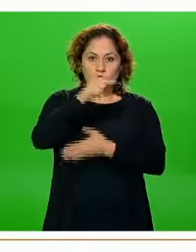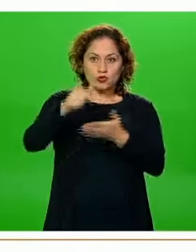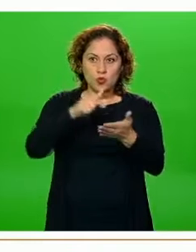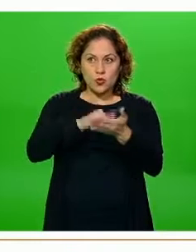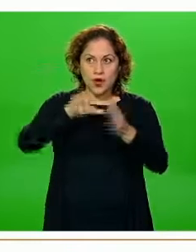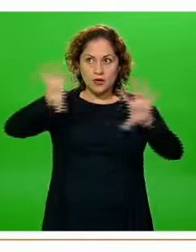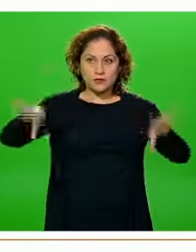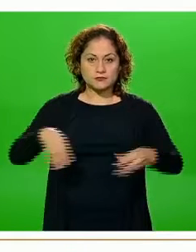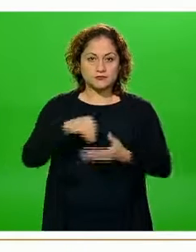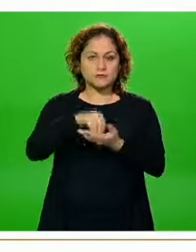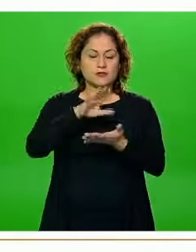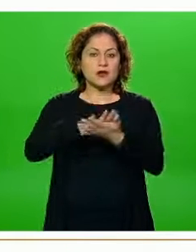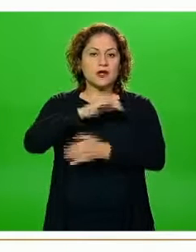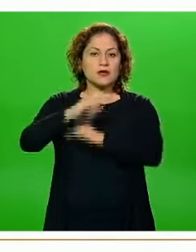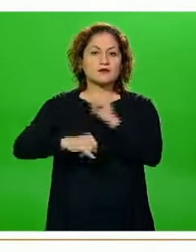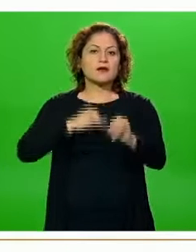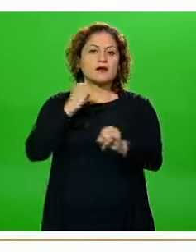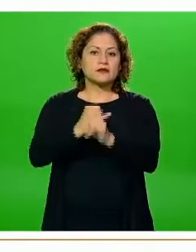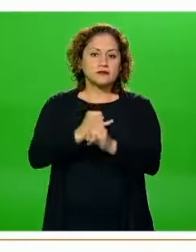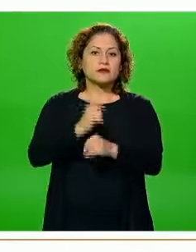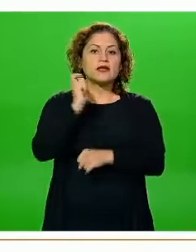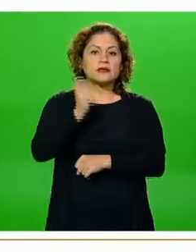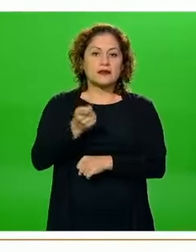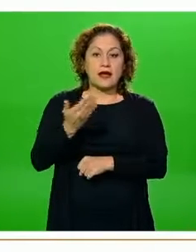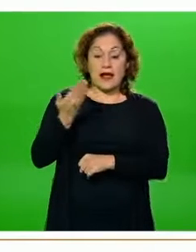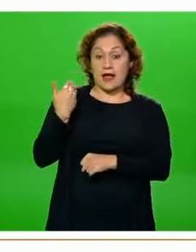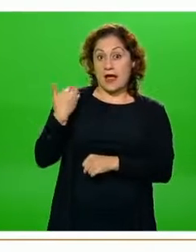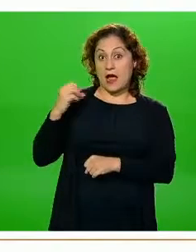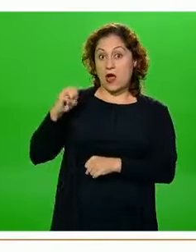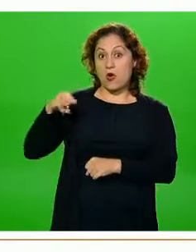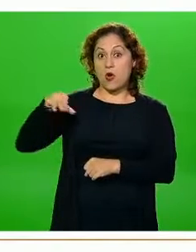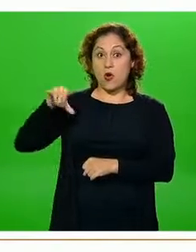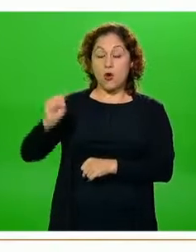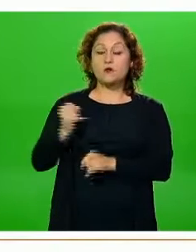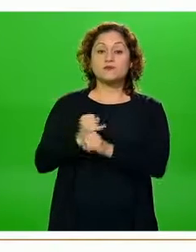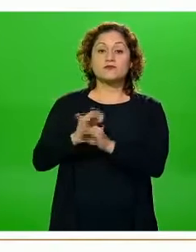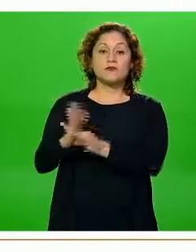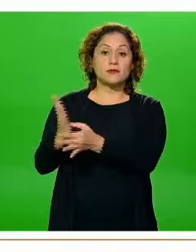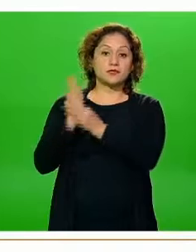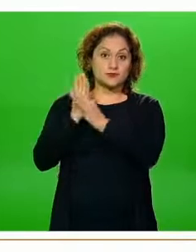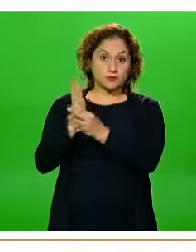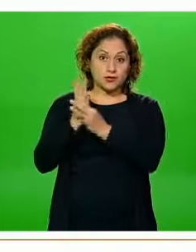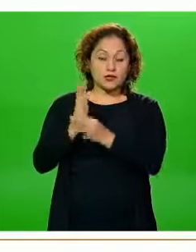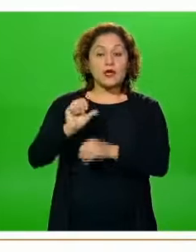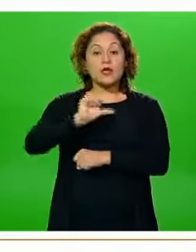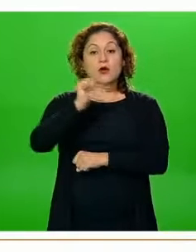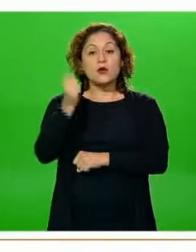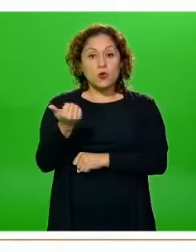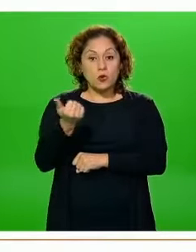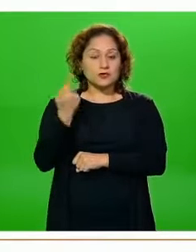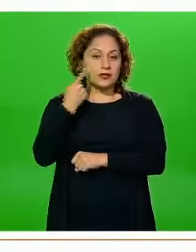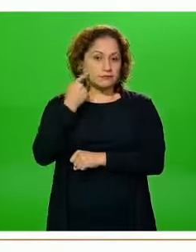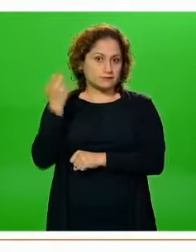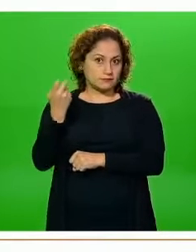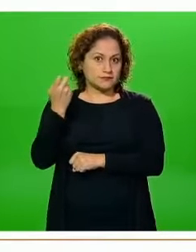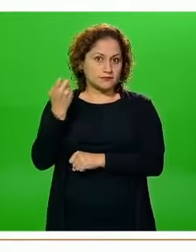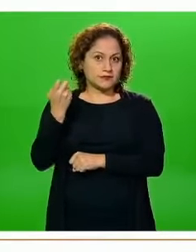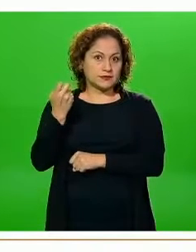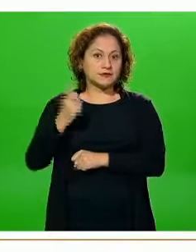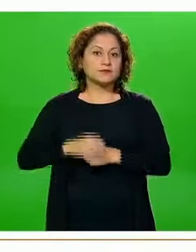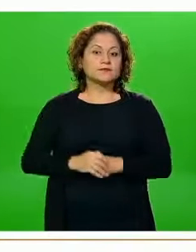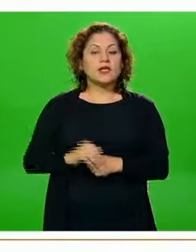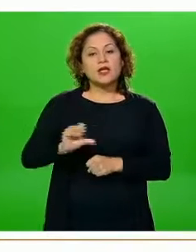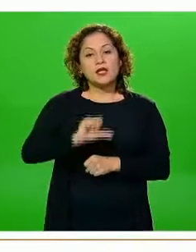componente internacional. Las 2 gráficas anteriores, la fuente es la Organización Mundial de la Salud, y en esta lámina y la